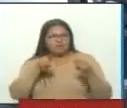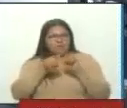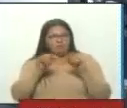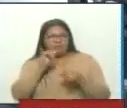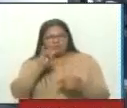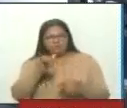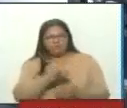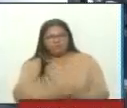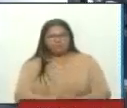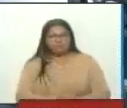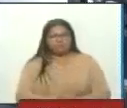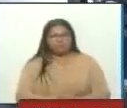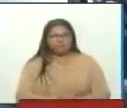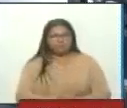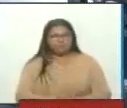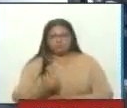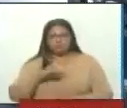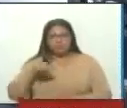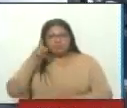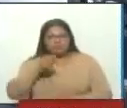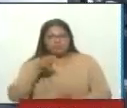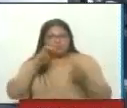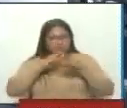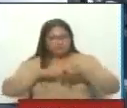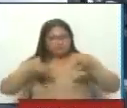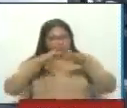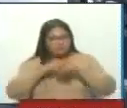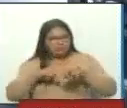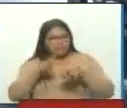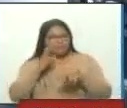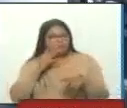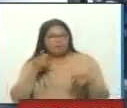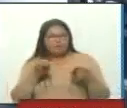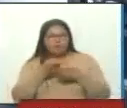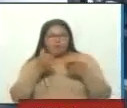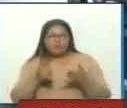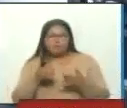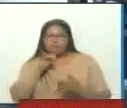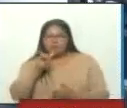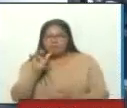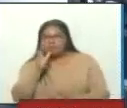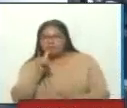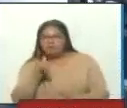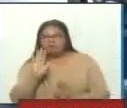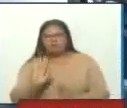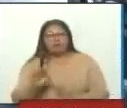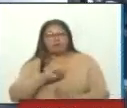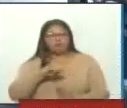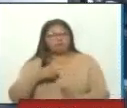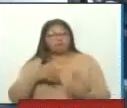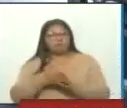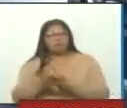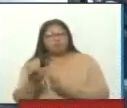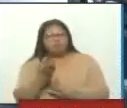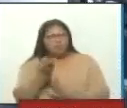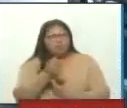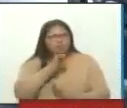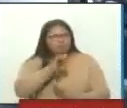informar. Entonces tenemos que revisar, no solamente decir, es que el gobierno no informa. Y nosotros también estamos buscando la